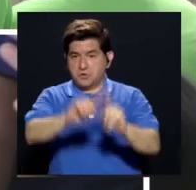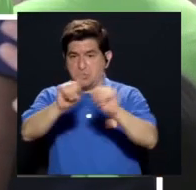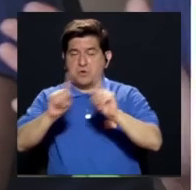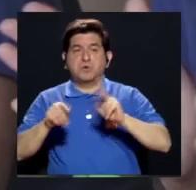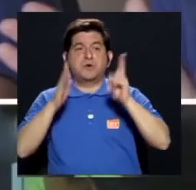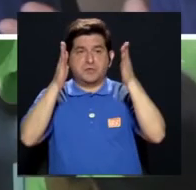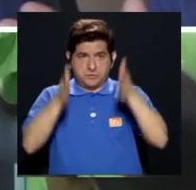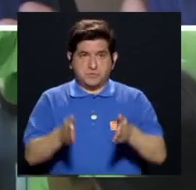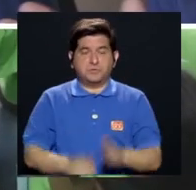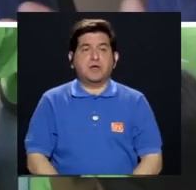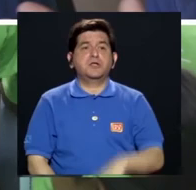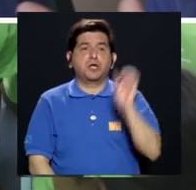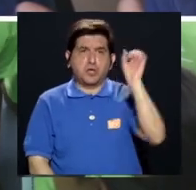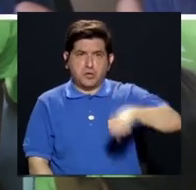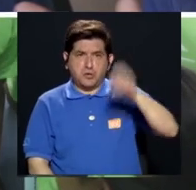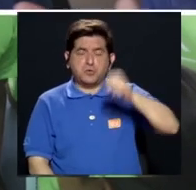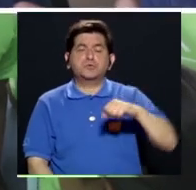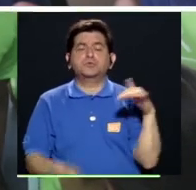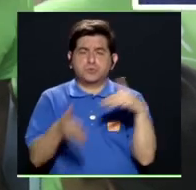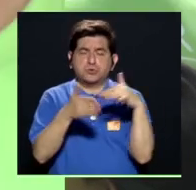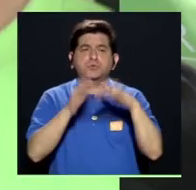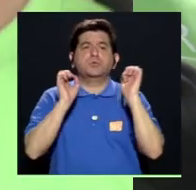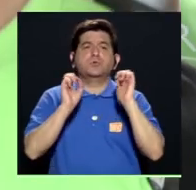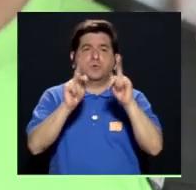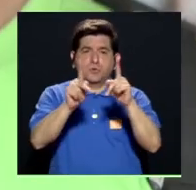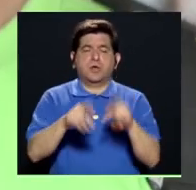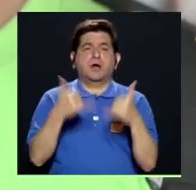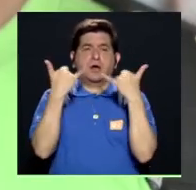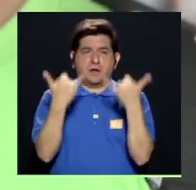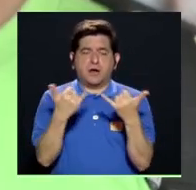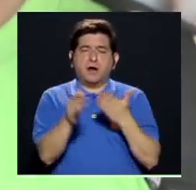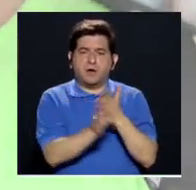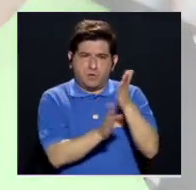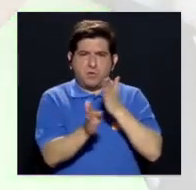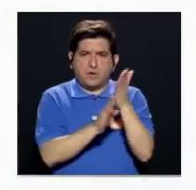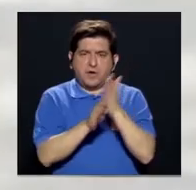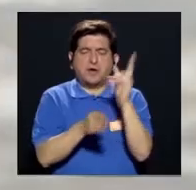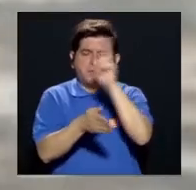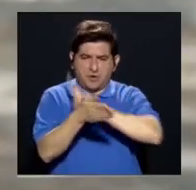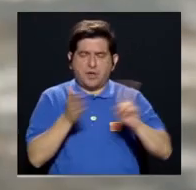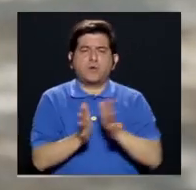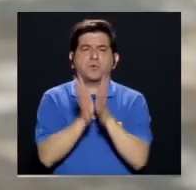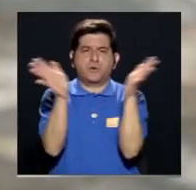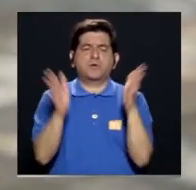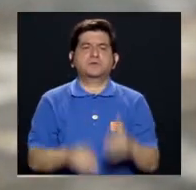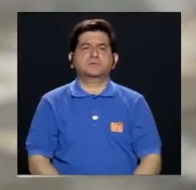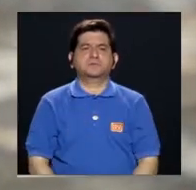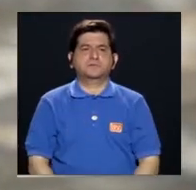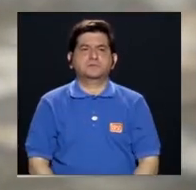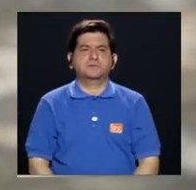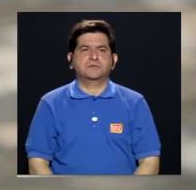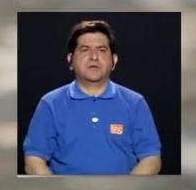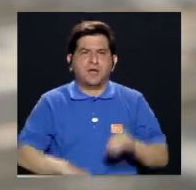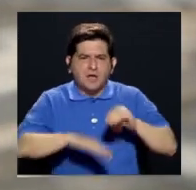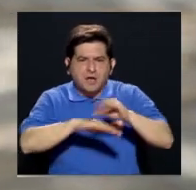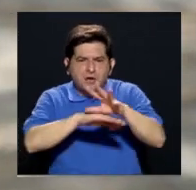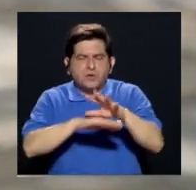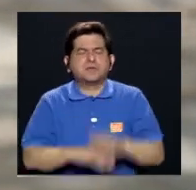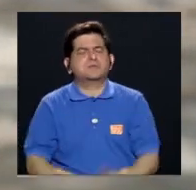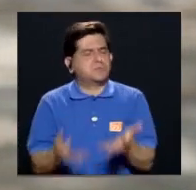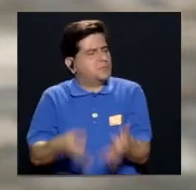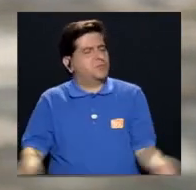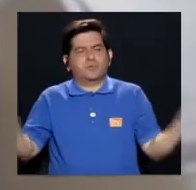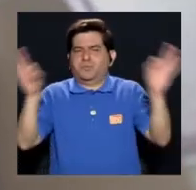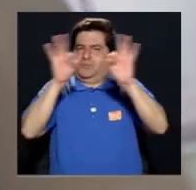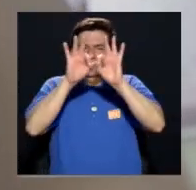de compañeros que sí prosiguieron sus estudios y ahorita están estudiando una carrera en una universidad pública. En orientación para mí fue lo más